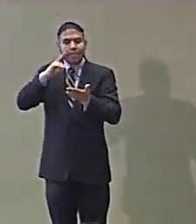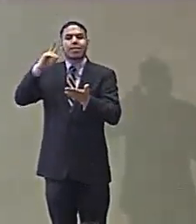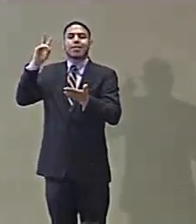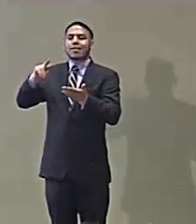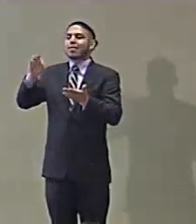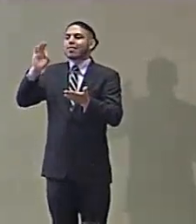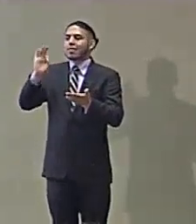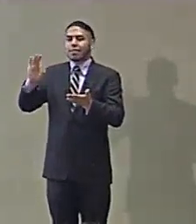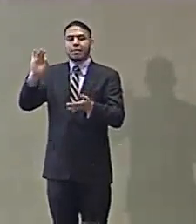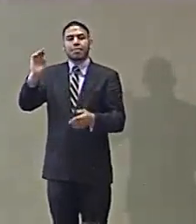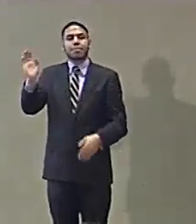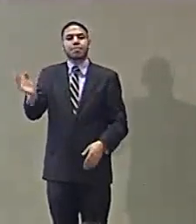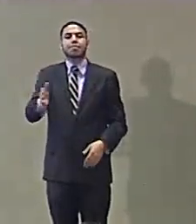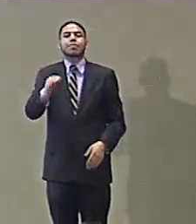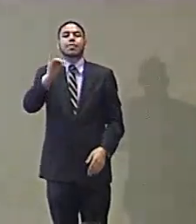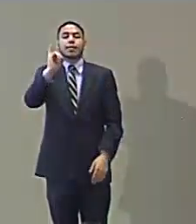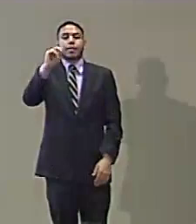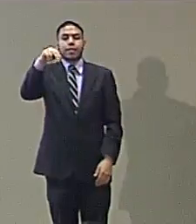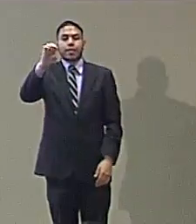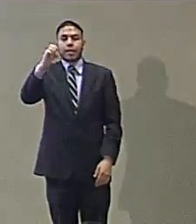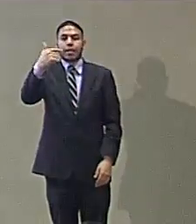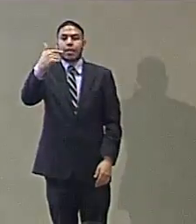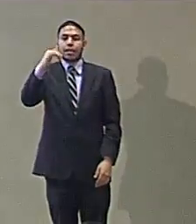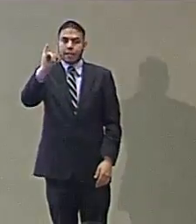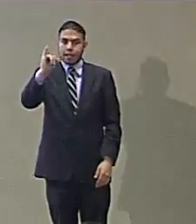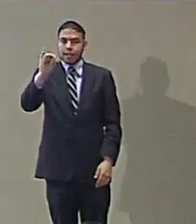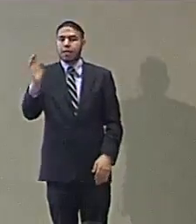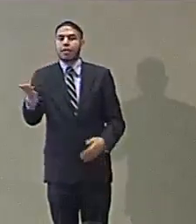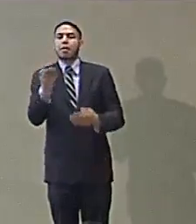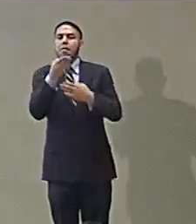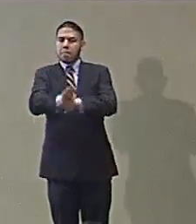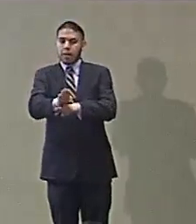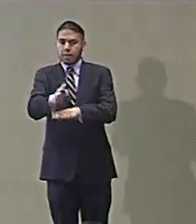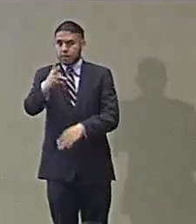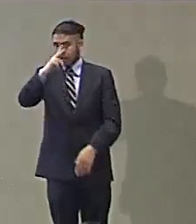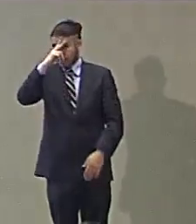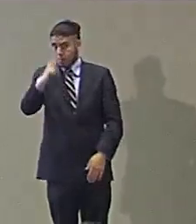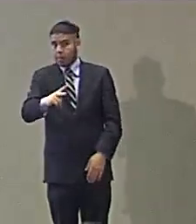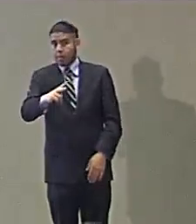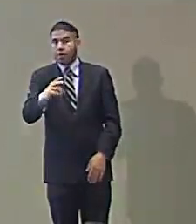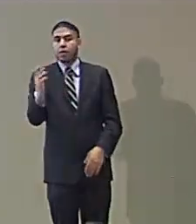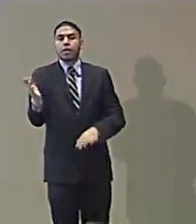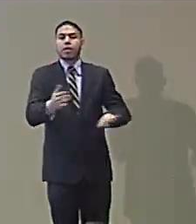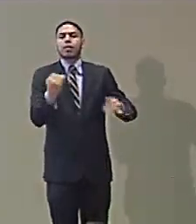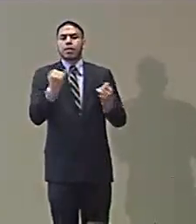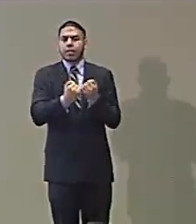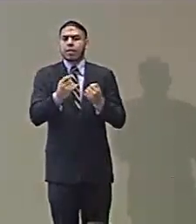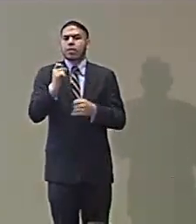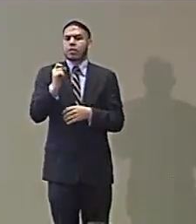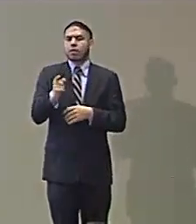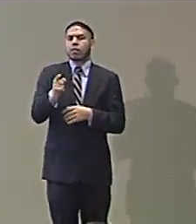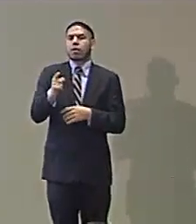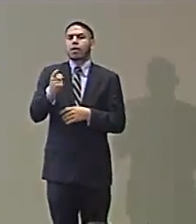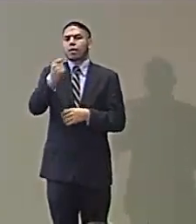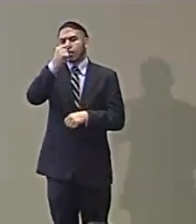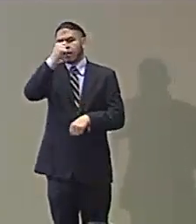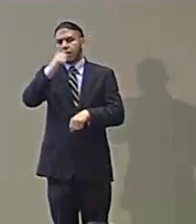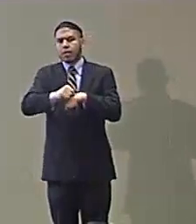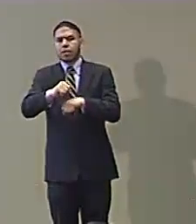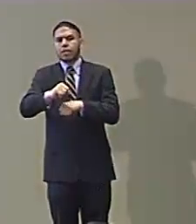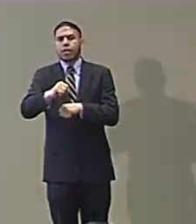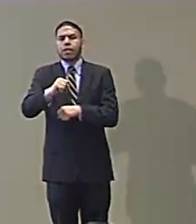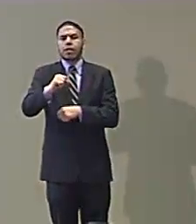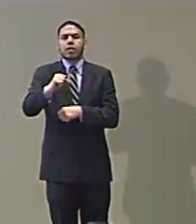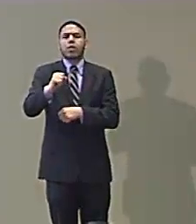inegi banco de méxico y para quienes también les gusten las cifras en inglés él se la secretaria de comercio